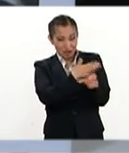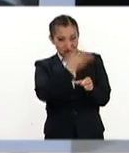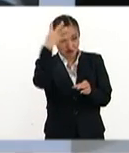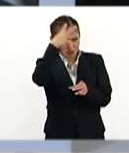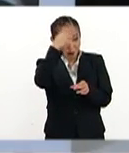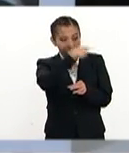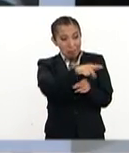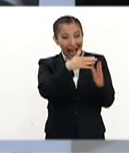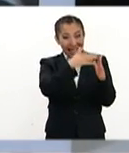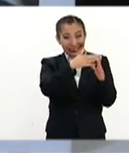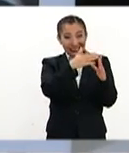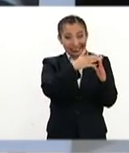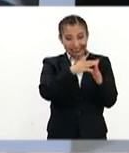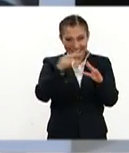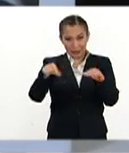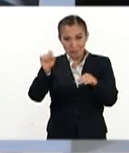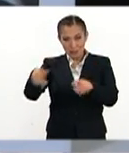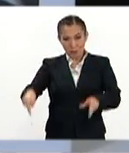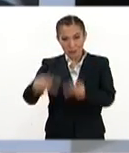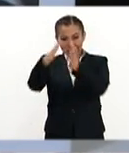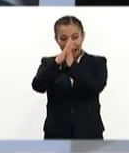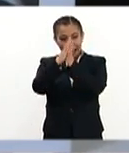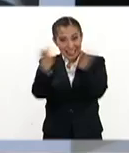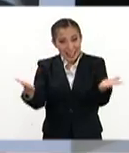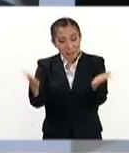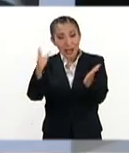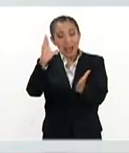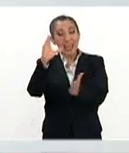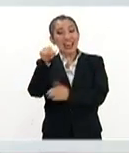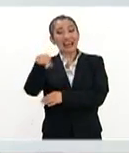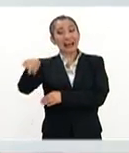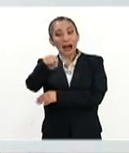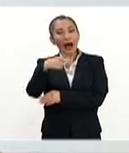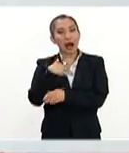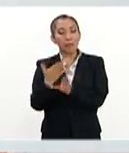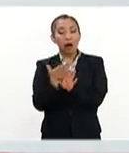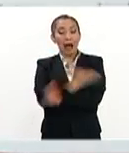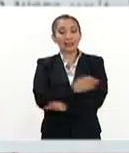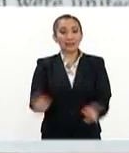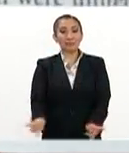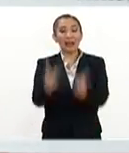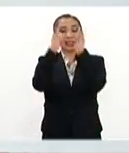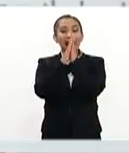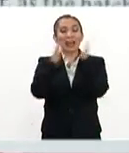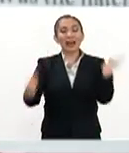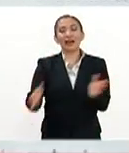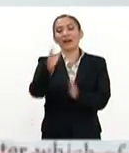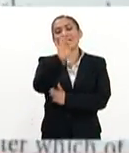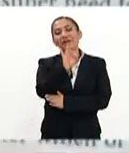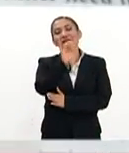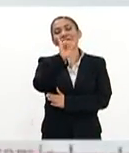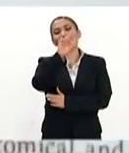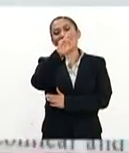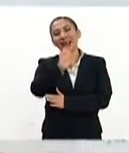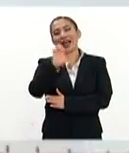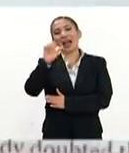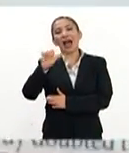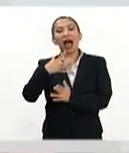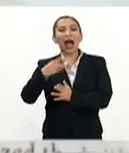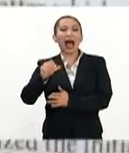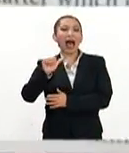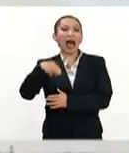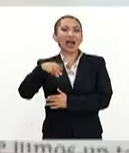Donald Trump, la casa editorial Henry Holt and Company adelantó la publicación del libro Fire and Fury,